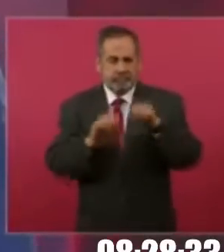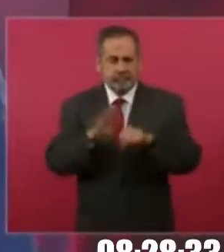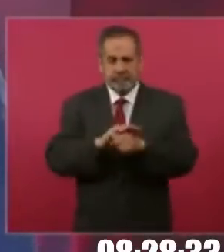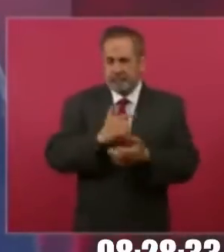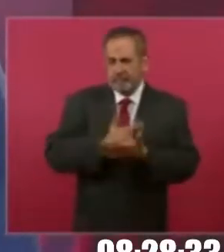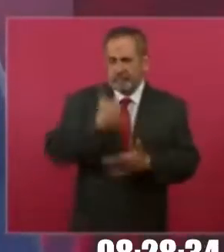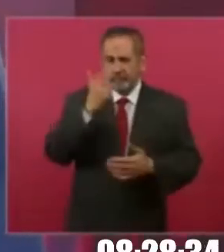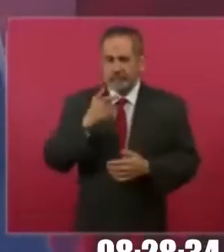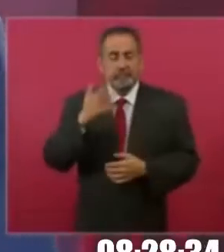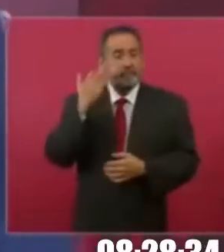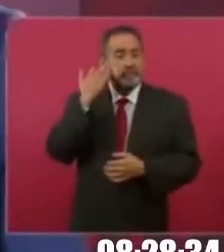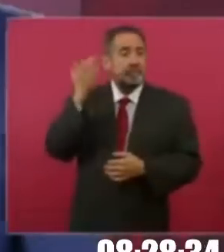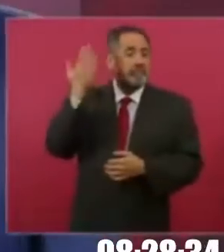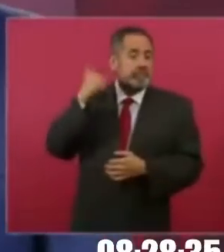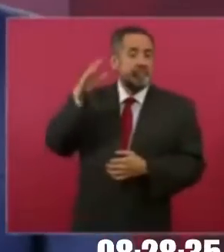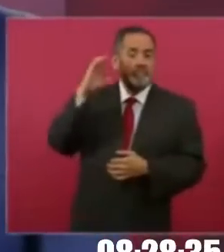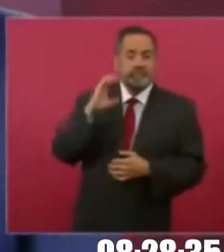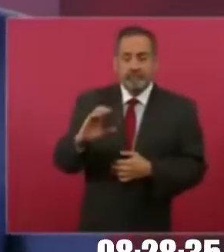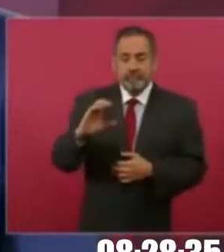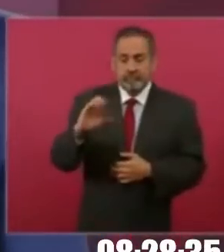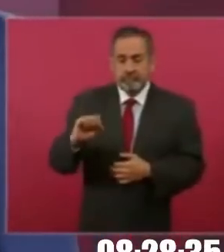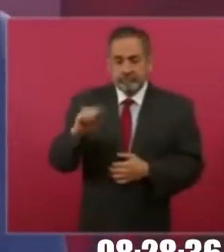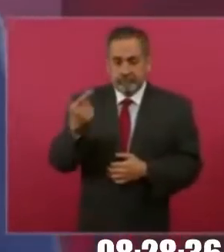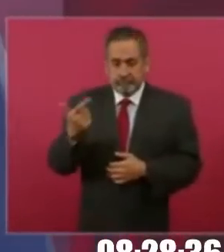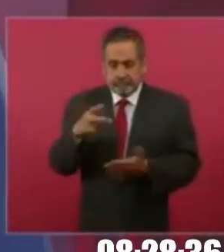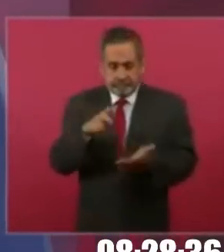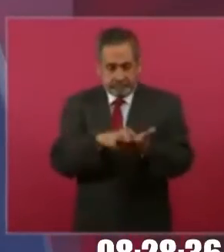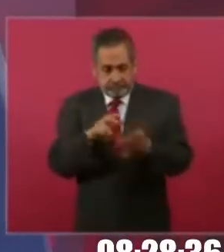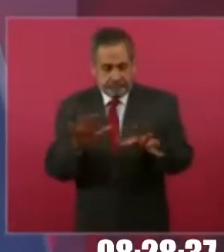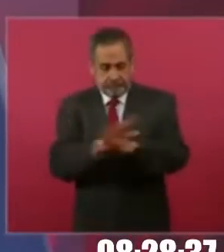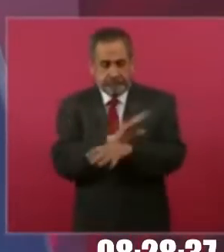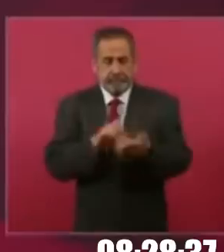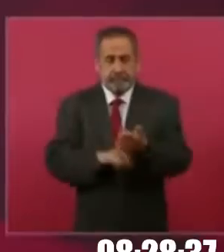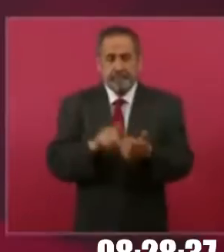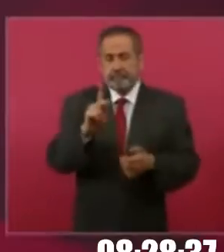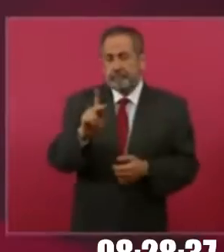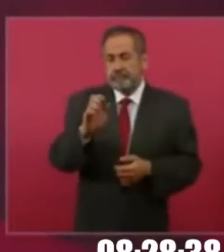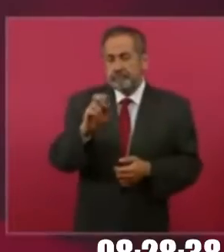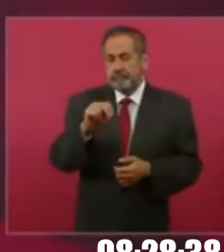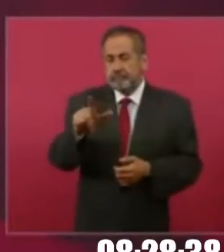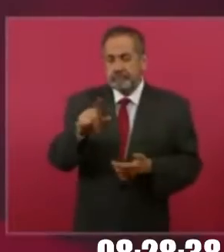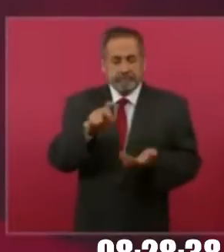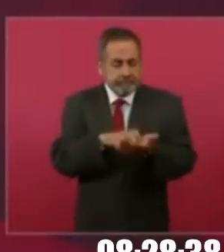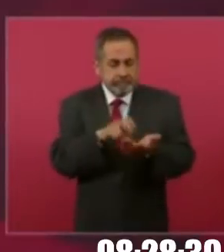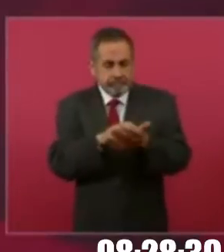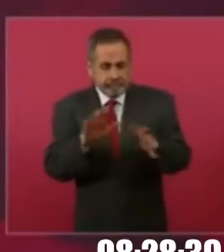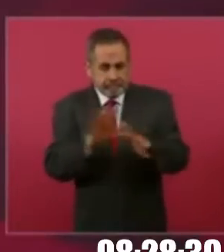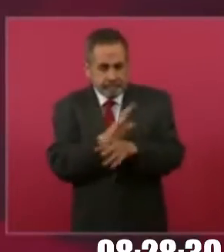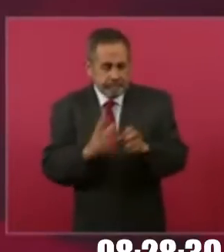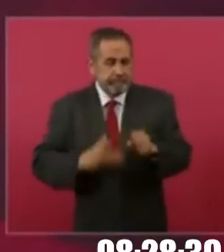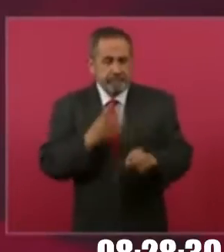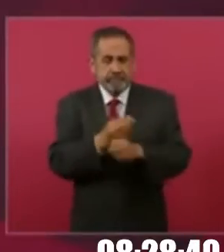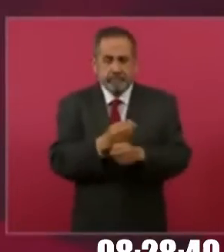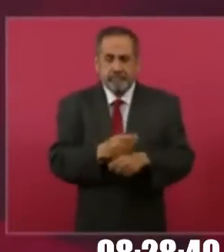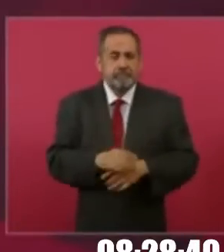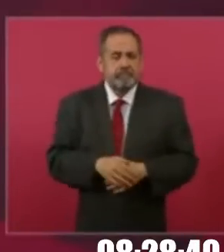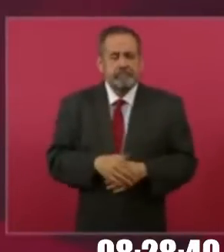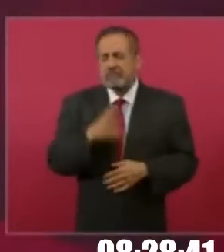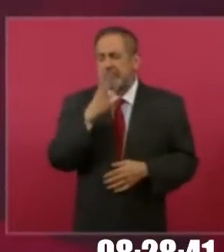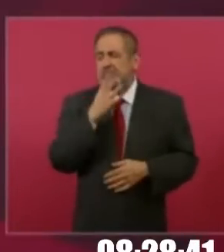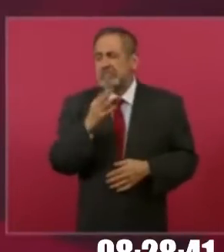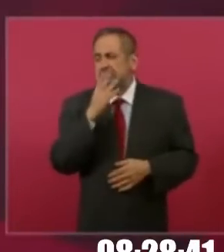de Salinas de Gortari se hizo una modificación al código penal y no se